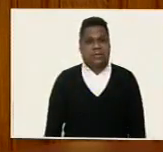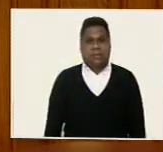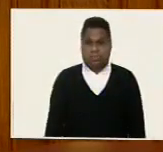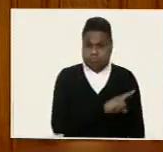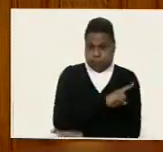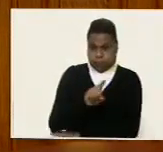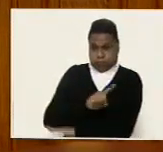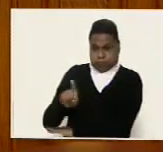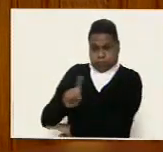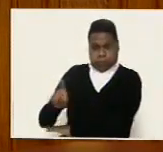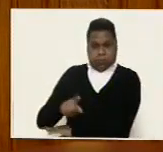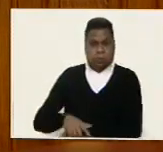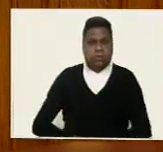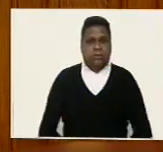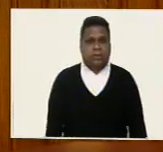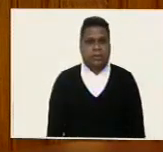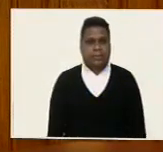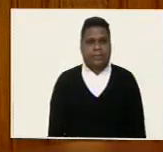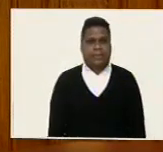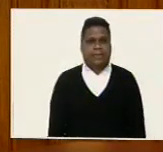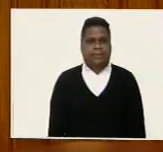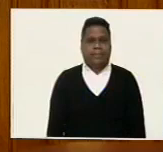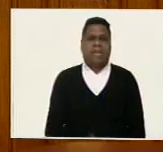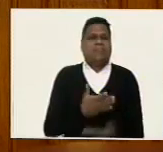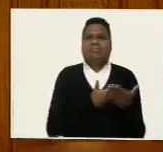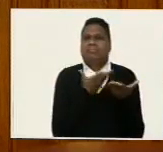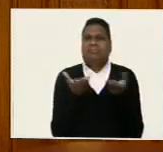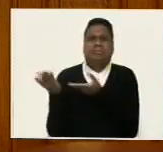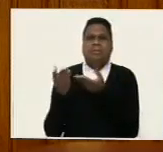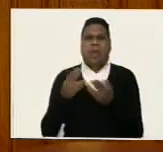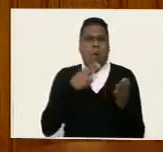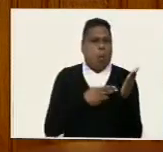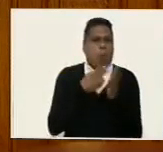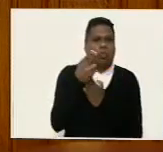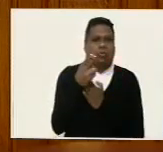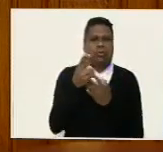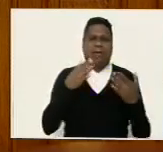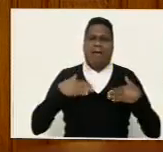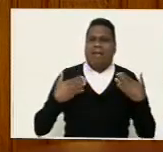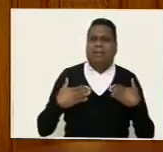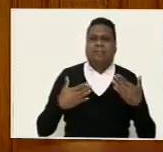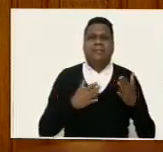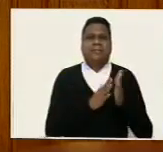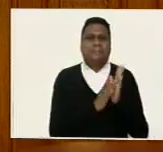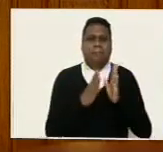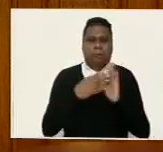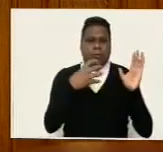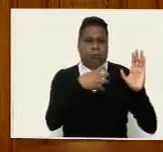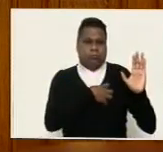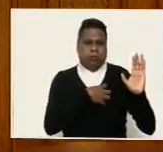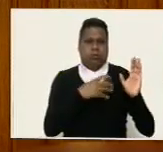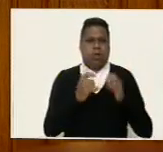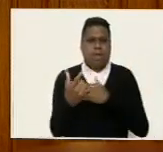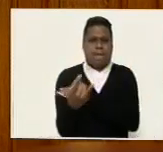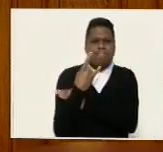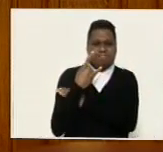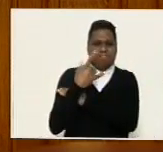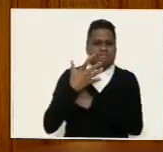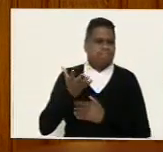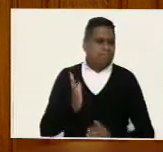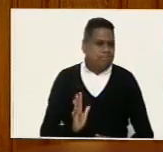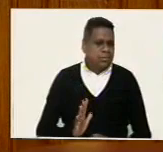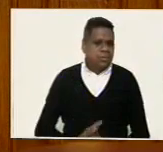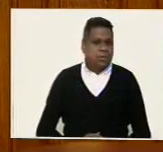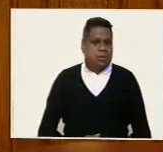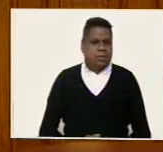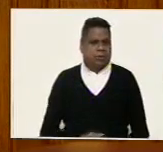sancionados. Llevan con honor y alegría la condecoración que les hacen los enemigos. Que